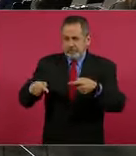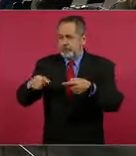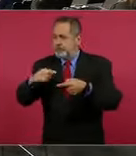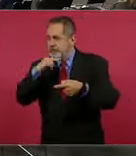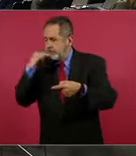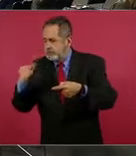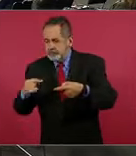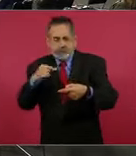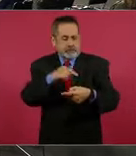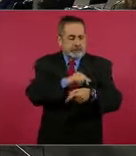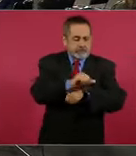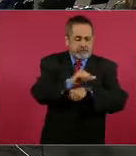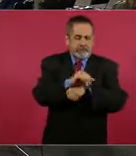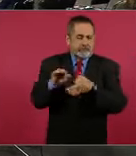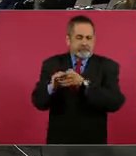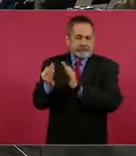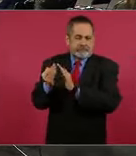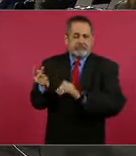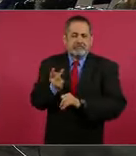son países vecinos,